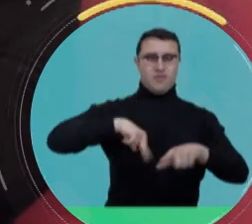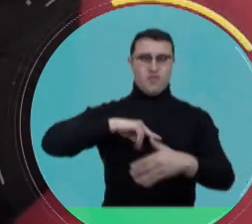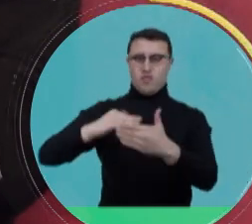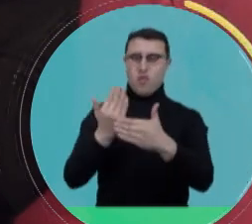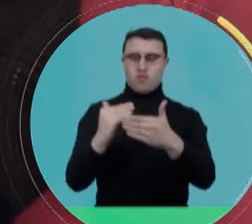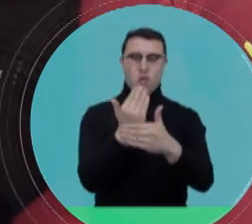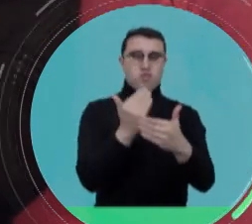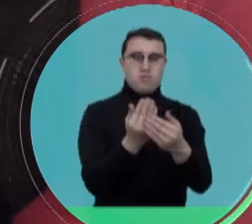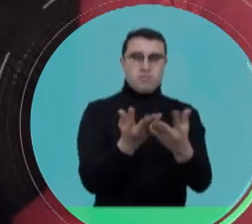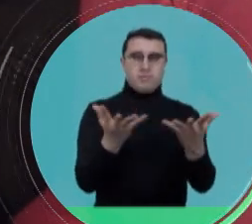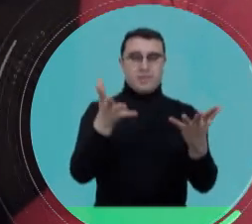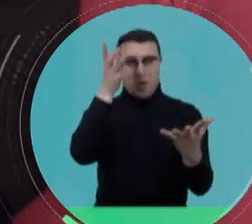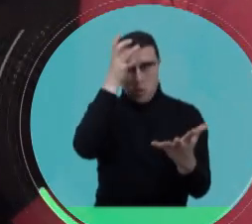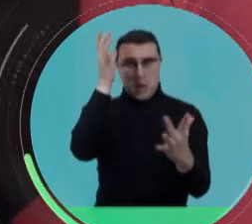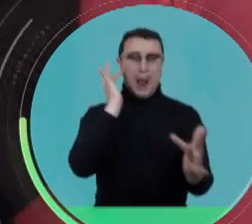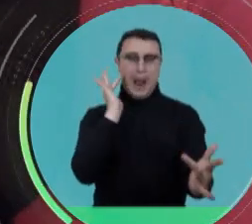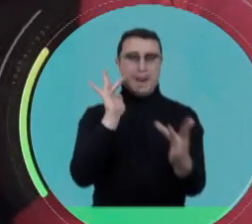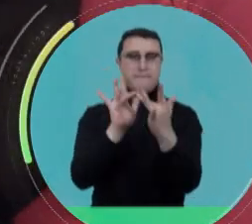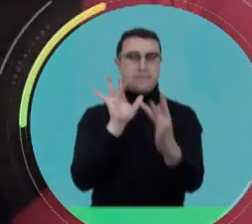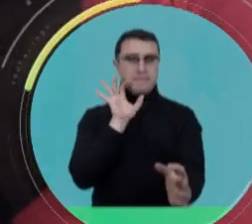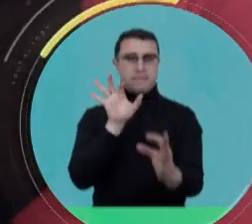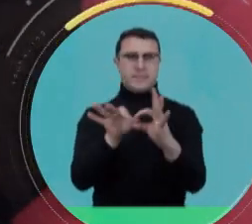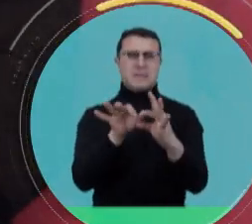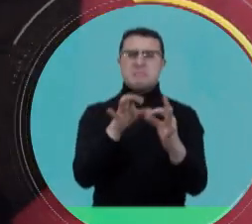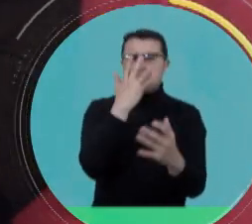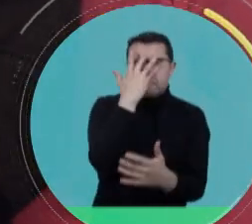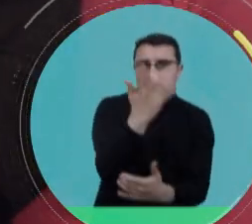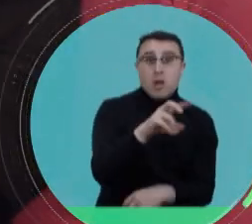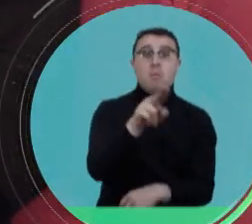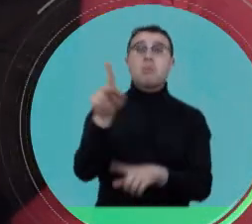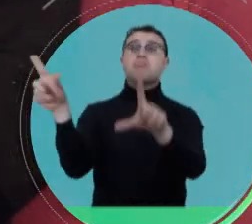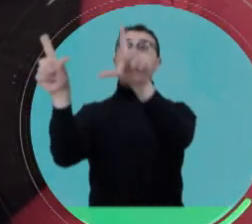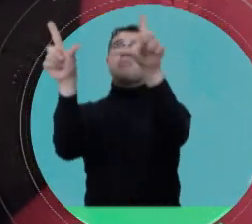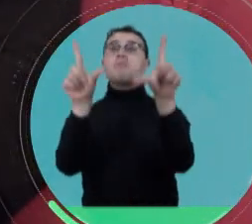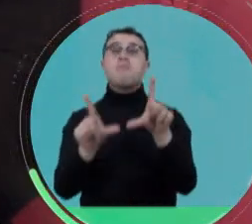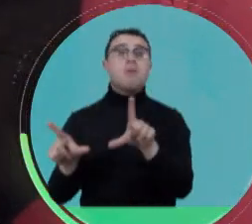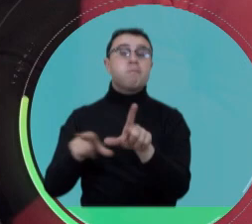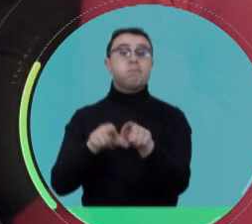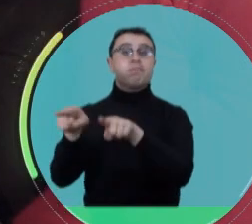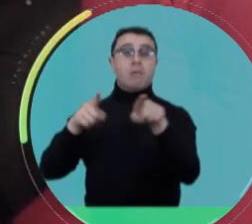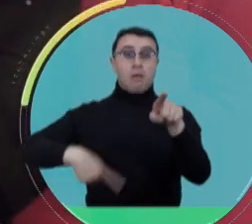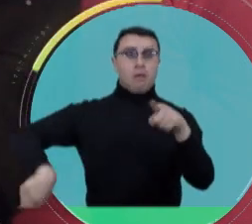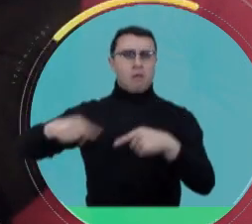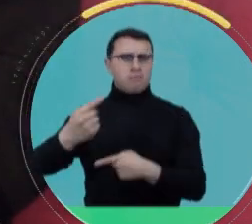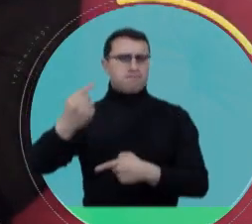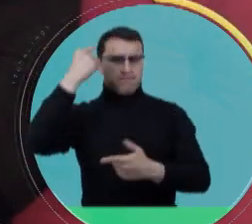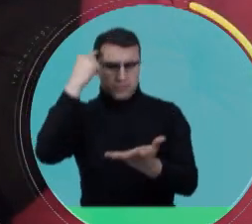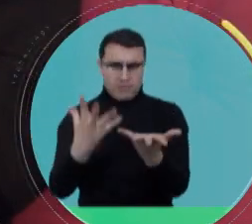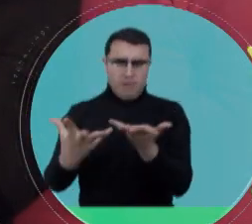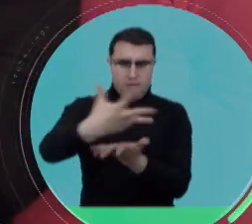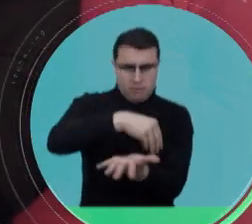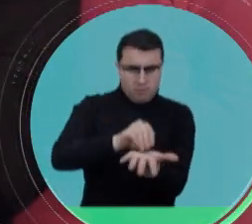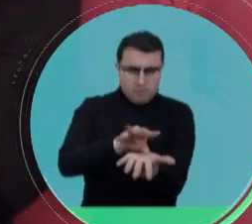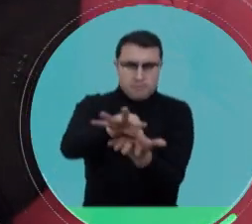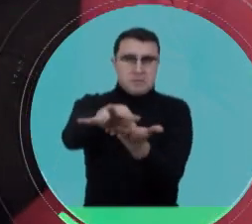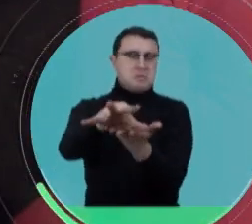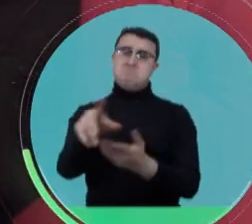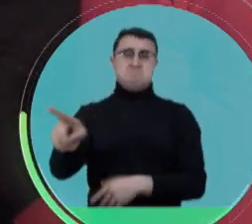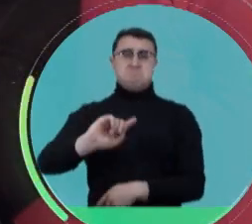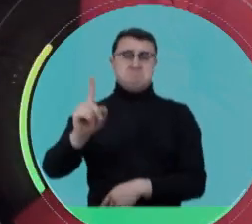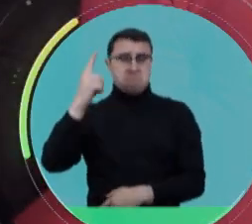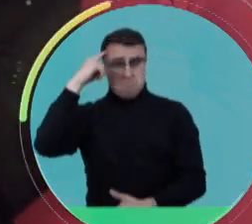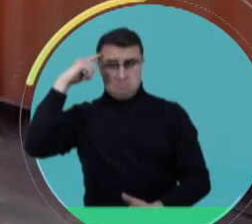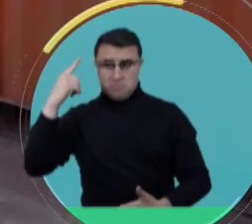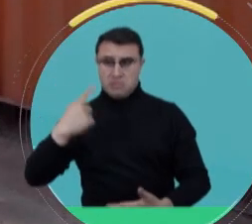el tes somos un poco innovadores en este concepto porque los otros canales realmente no tienen en cuenta mucho lo que es la